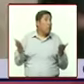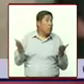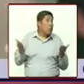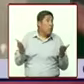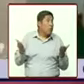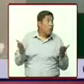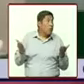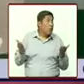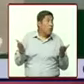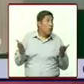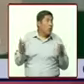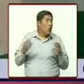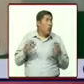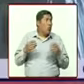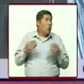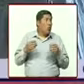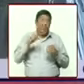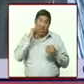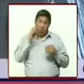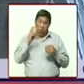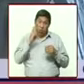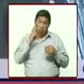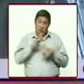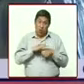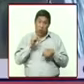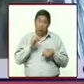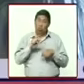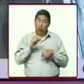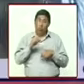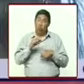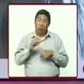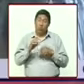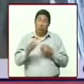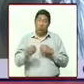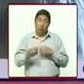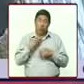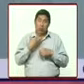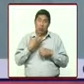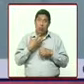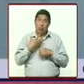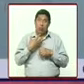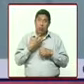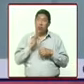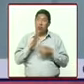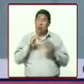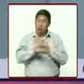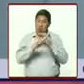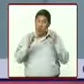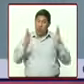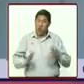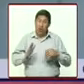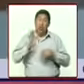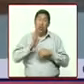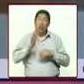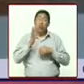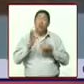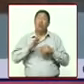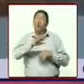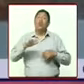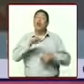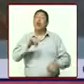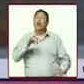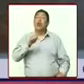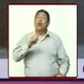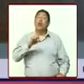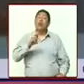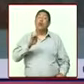de aprehensión? No nos ha llegado la orden de aprehensión del señor Evo Morales. ¿Se hizo allanamiento de viviendas en Yacuiba, cercado donde podría estar